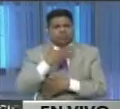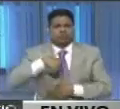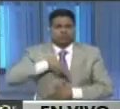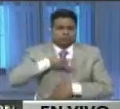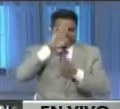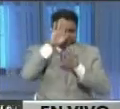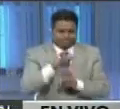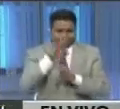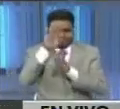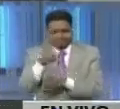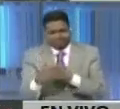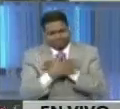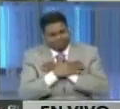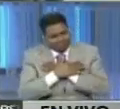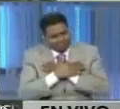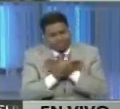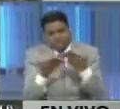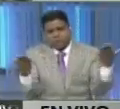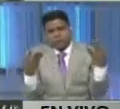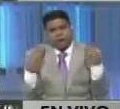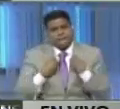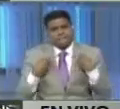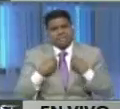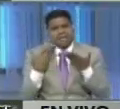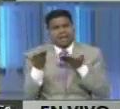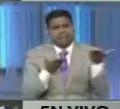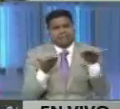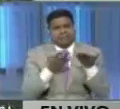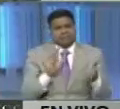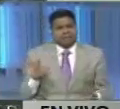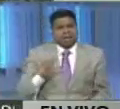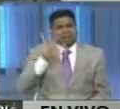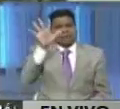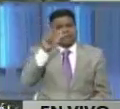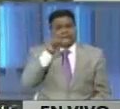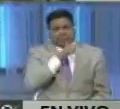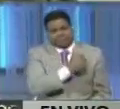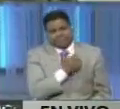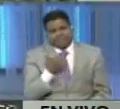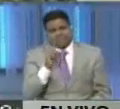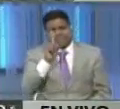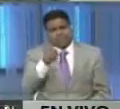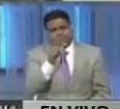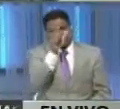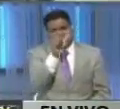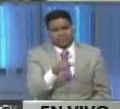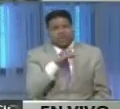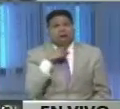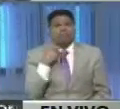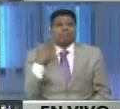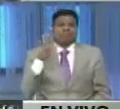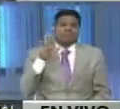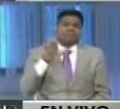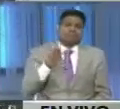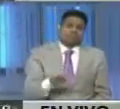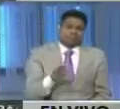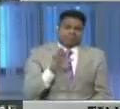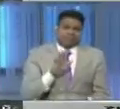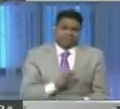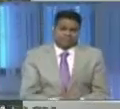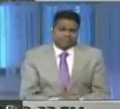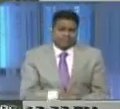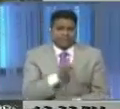mujer venezolana que ofrendo su vida al servicio de la patria allí También resultó una persona fallecida de parte de